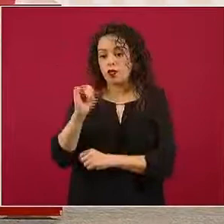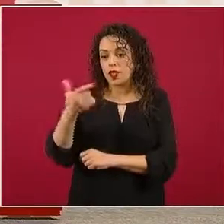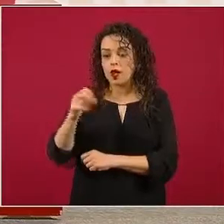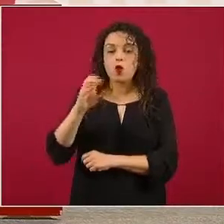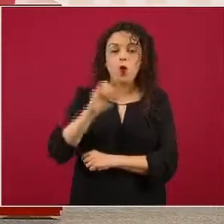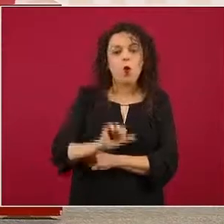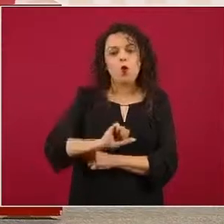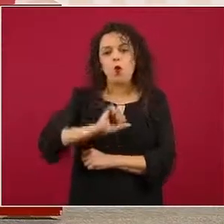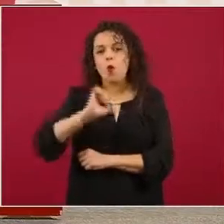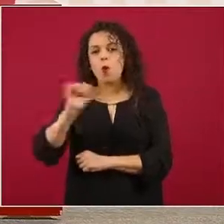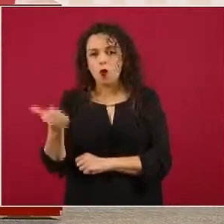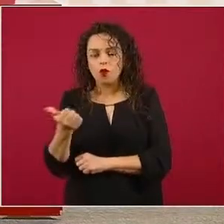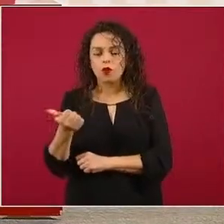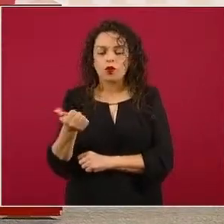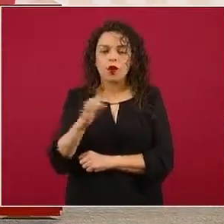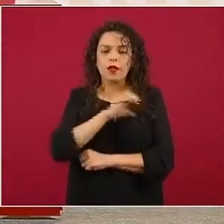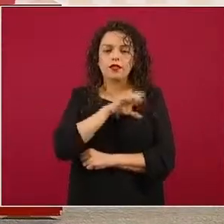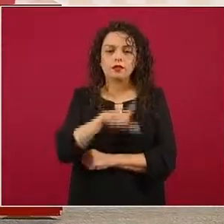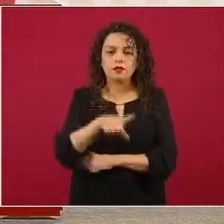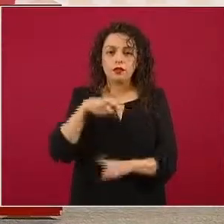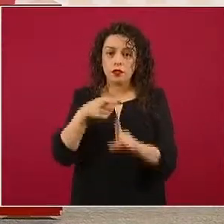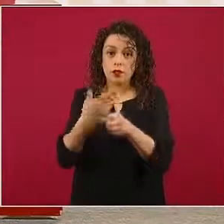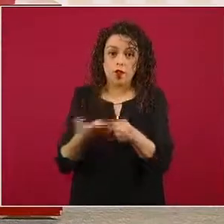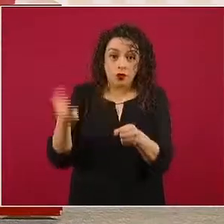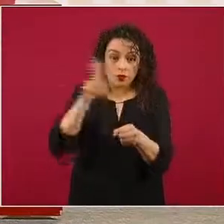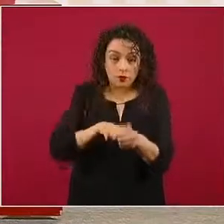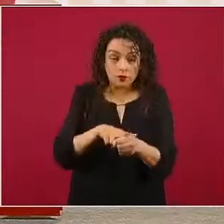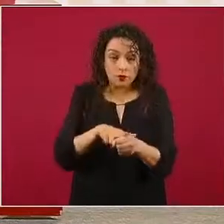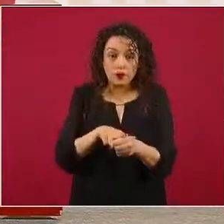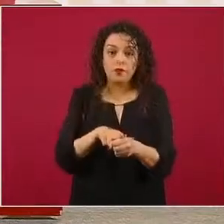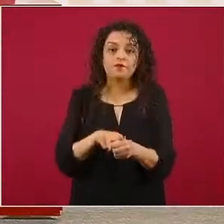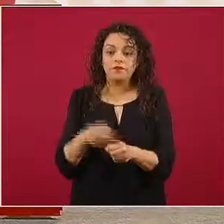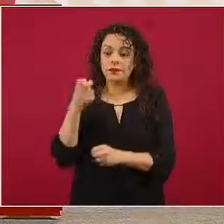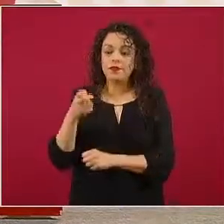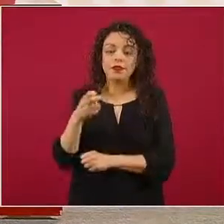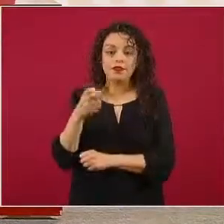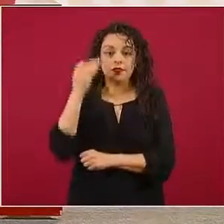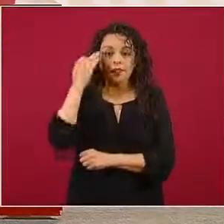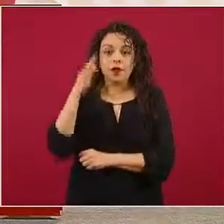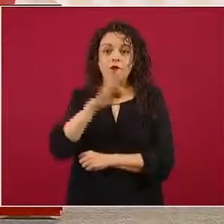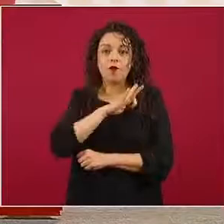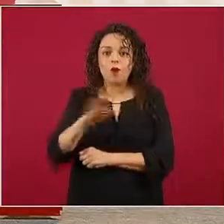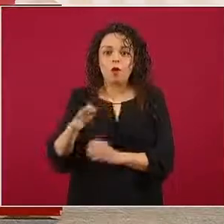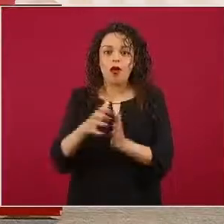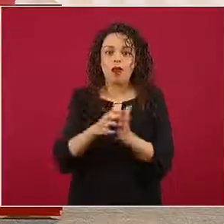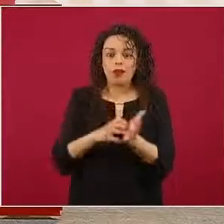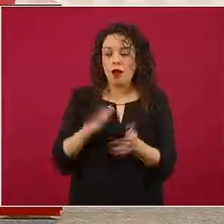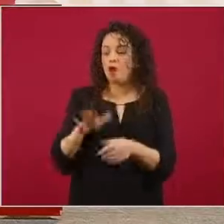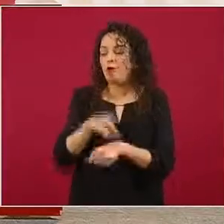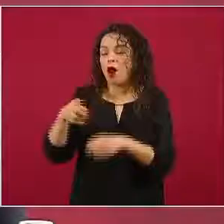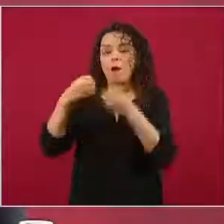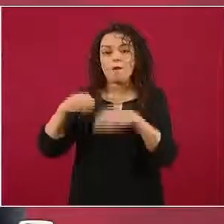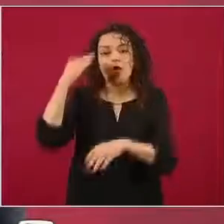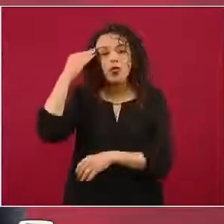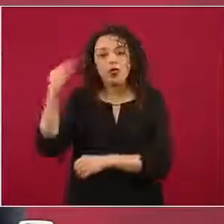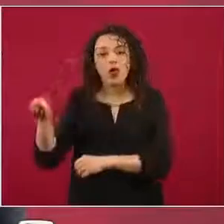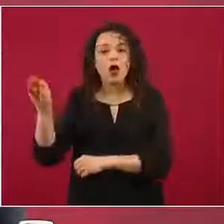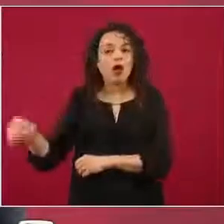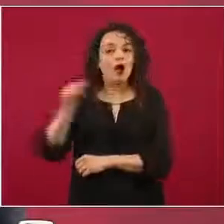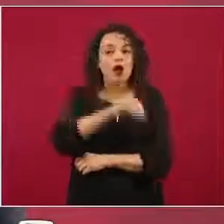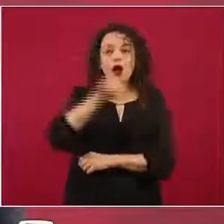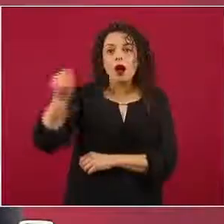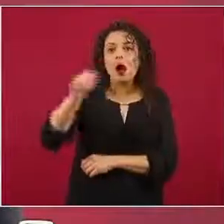especializadas en una unidad hospitalaria y estar usando ese tiempo para ir de un hospital a otro buscando